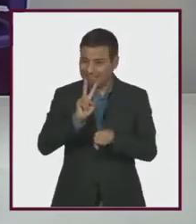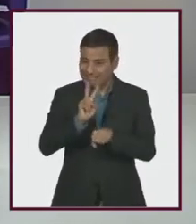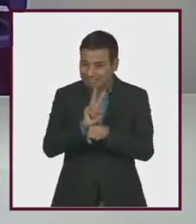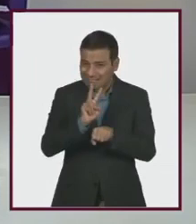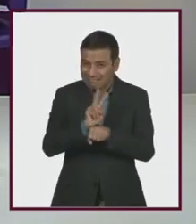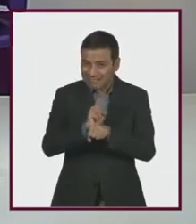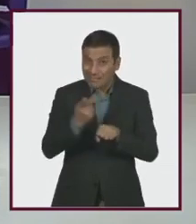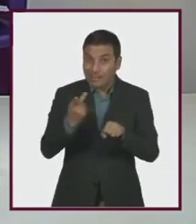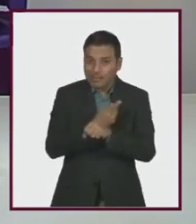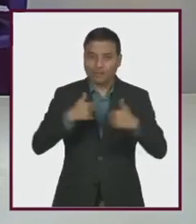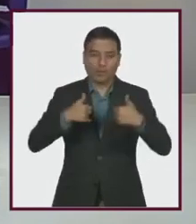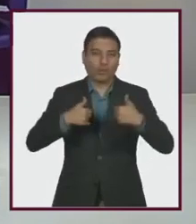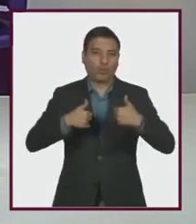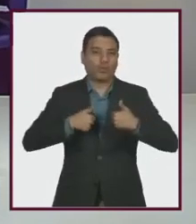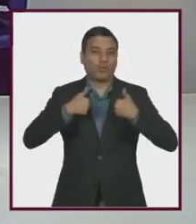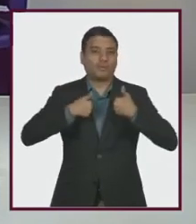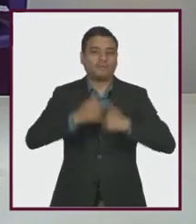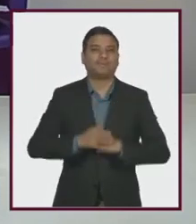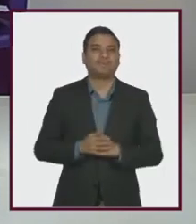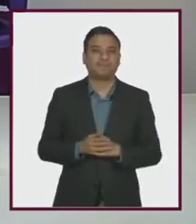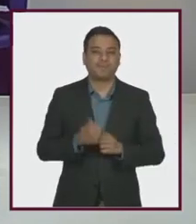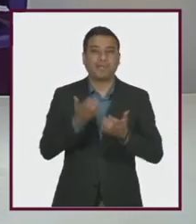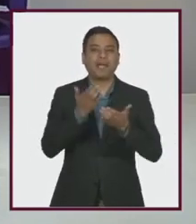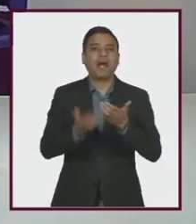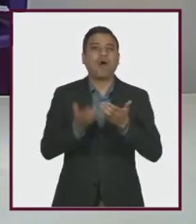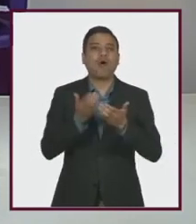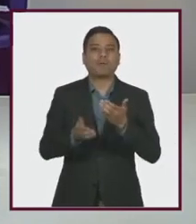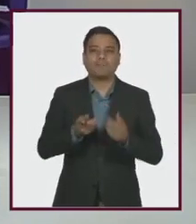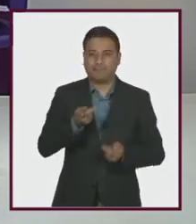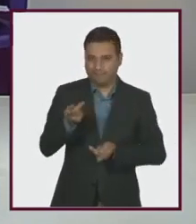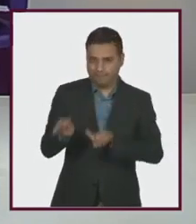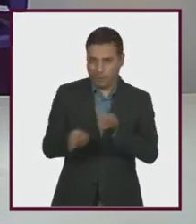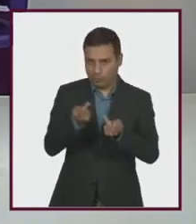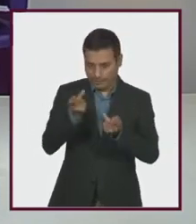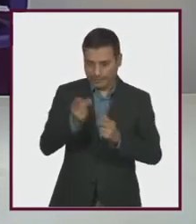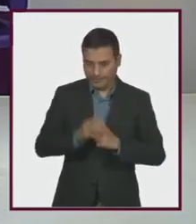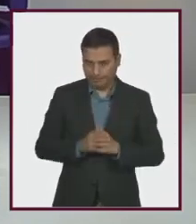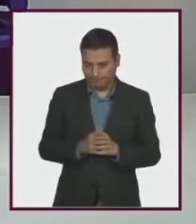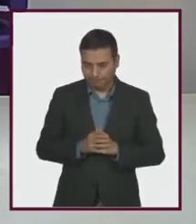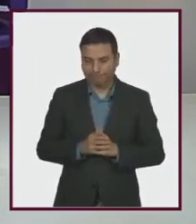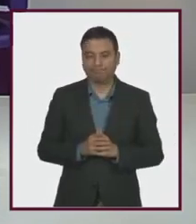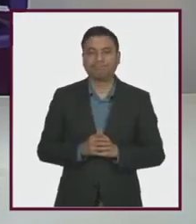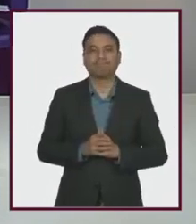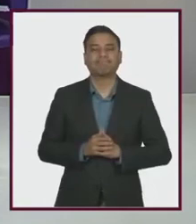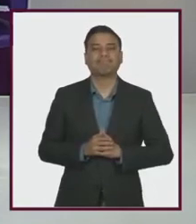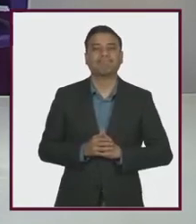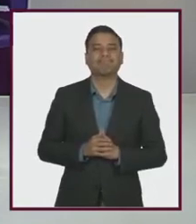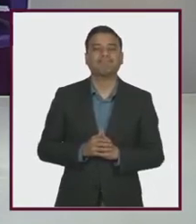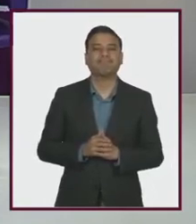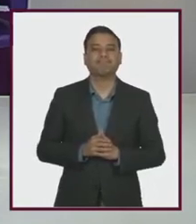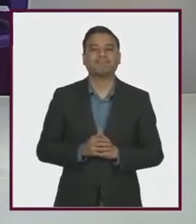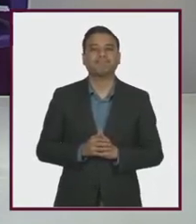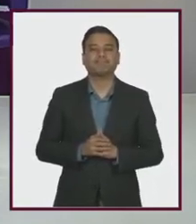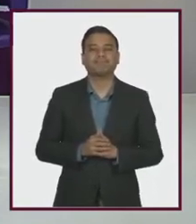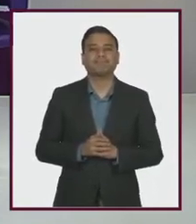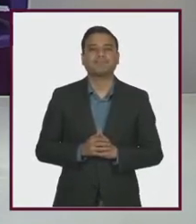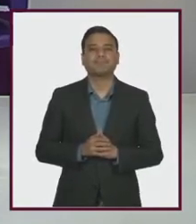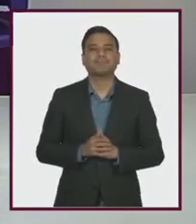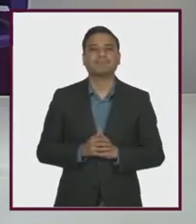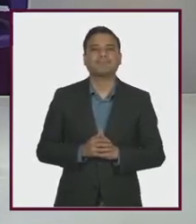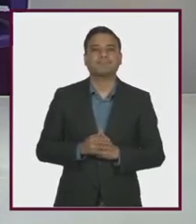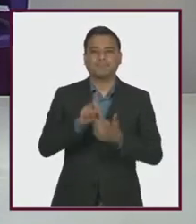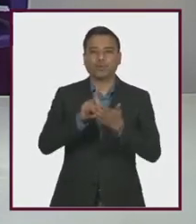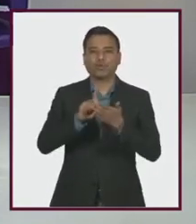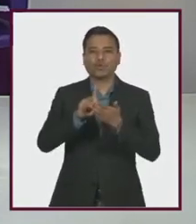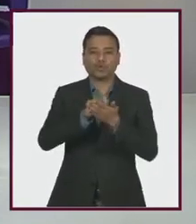chicos. Vamos a la pequeña sección de preguntas para este apartado. ¿Cuántos tipos de